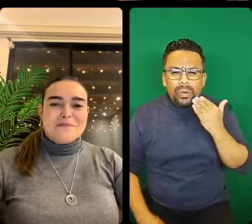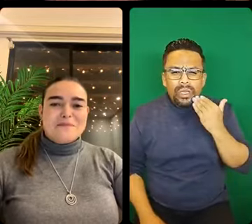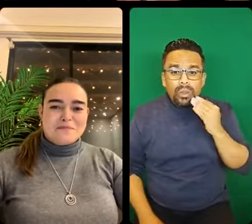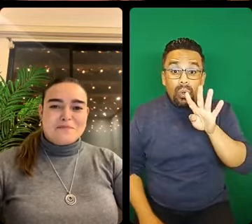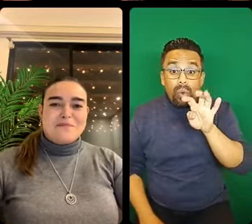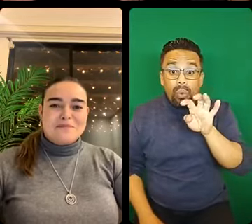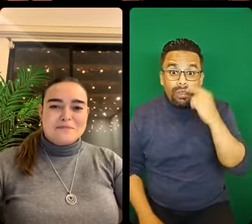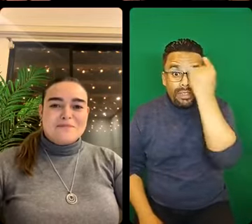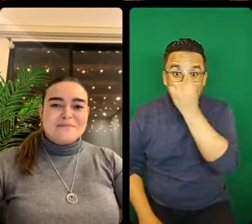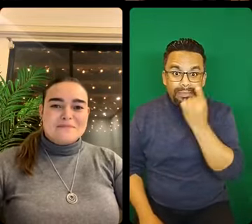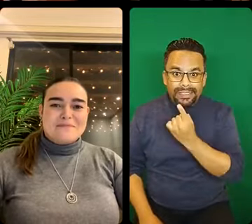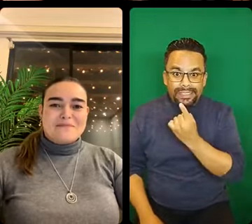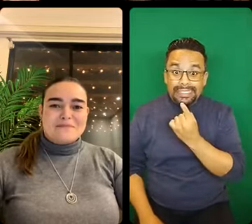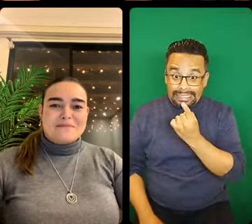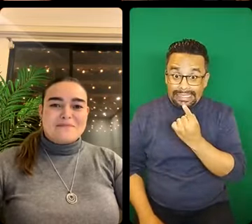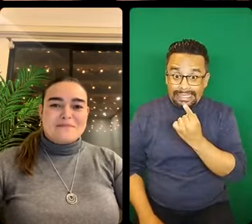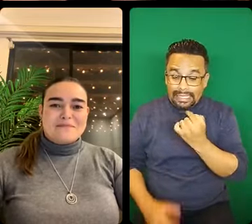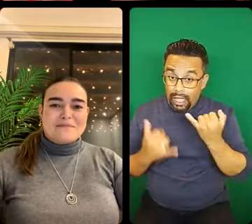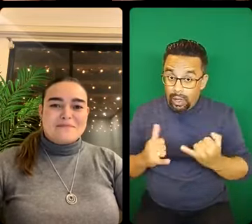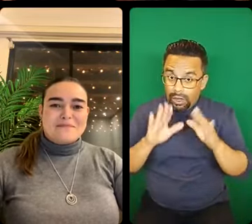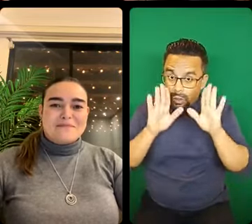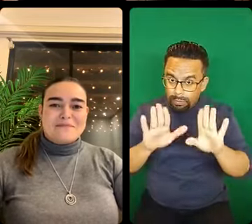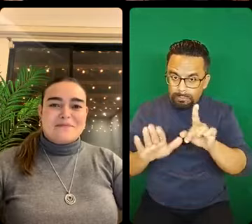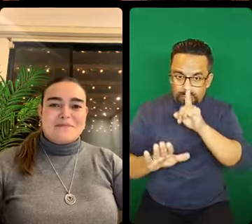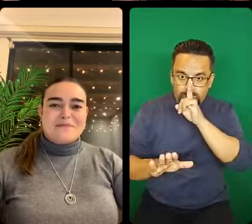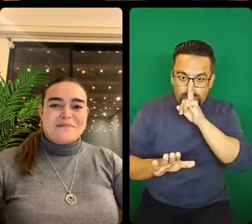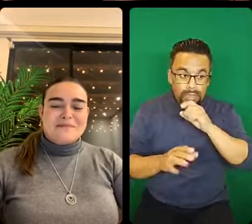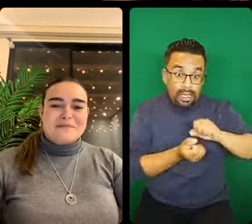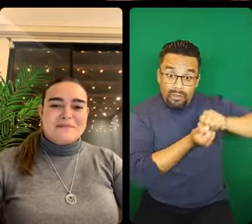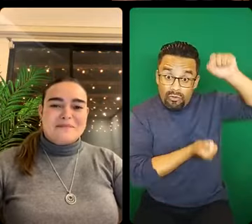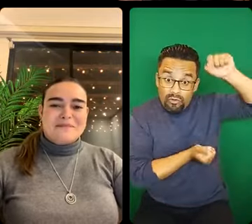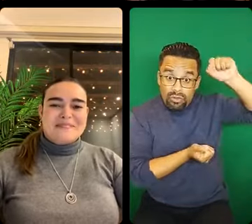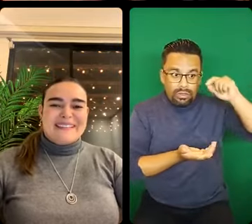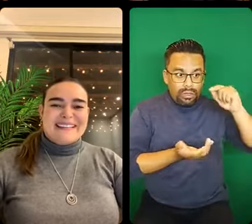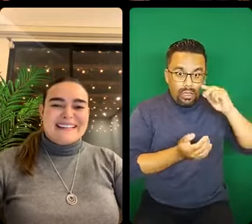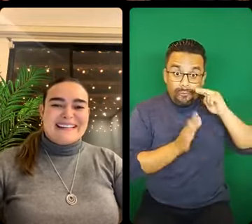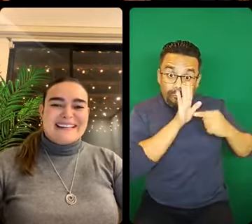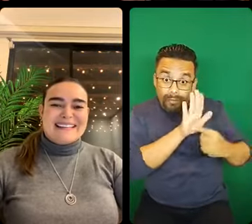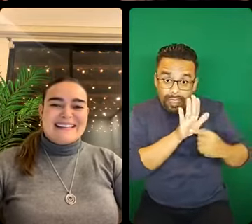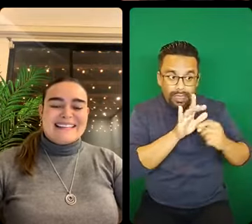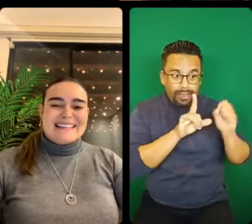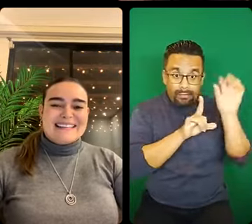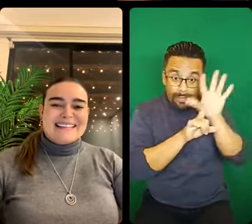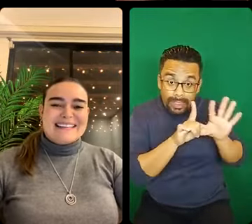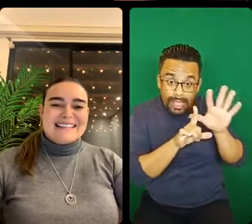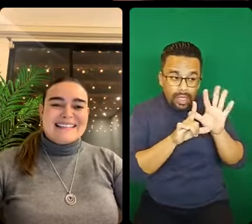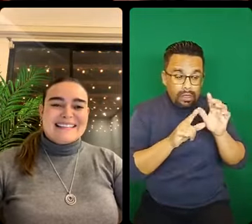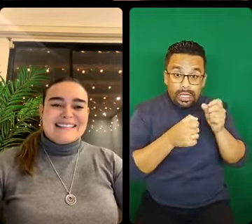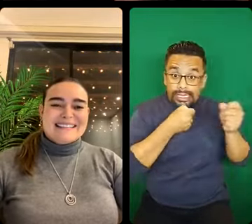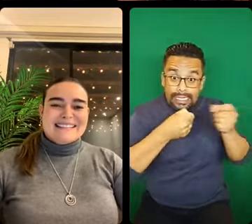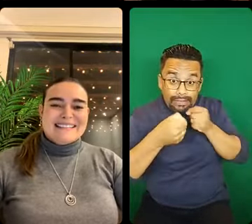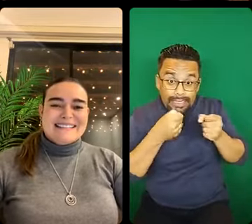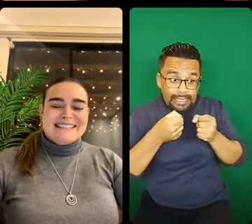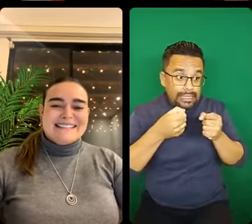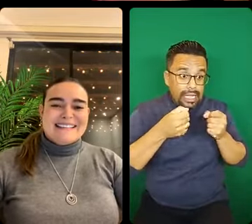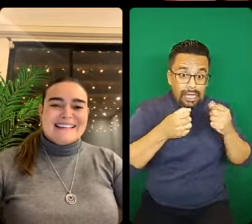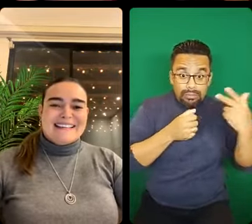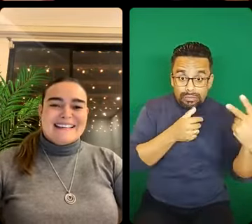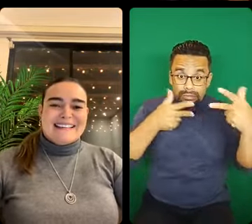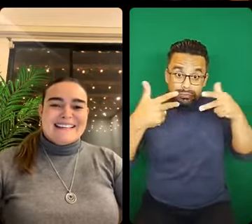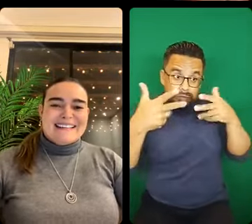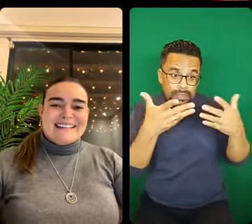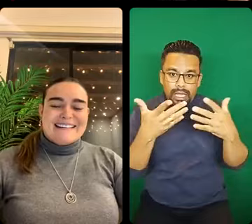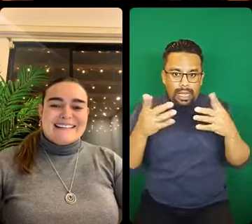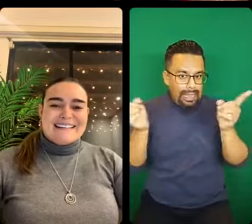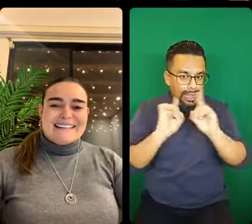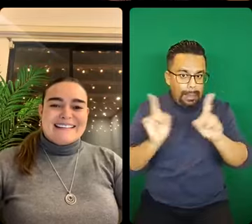Por ahora, quietos todos. Guarden el afiche, guarden el detrás de cámaras, guarden las entrevistas con los actores. Mejor dicho,